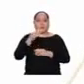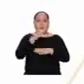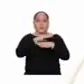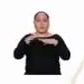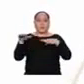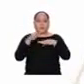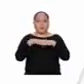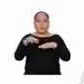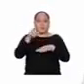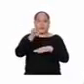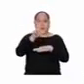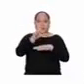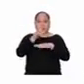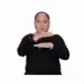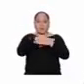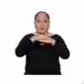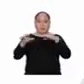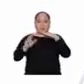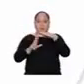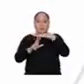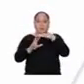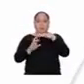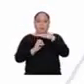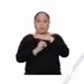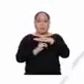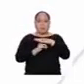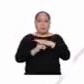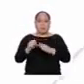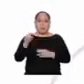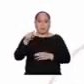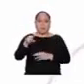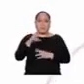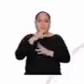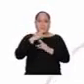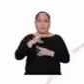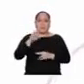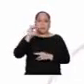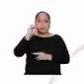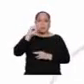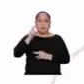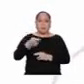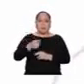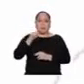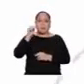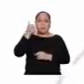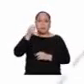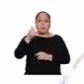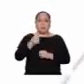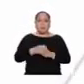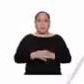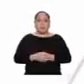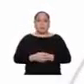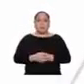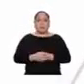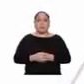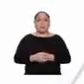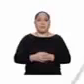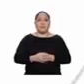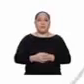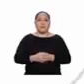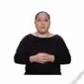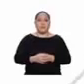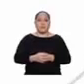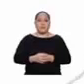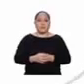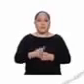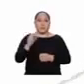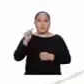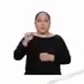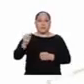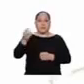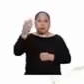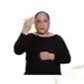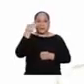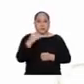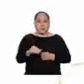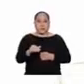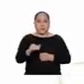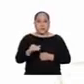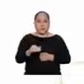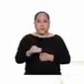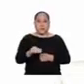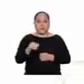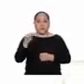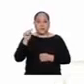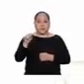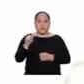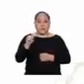dividiendo 3 sobre 30 y obtenemos 0,10. El valor de la frecuencia